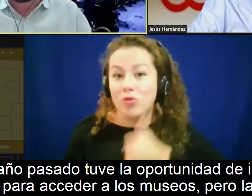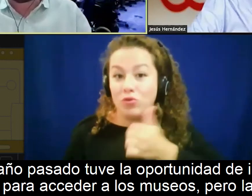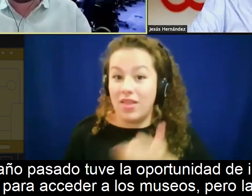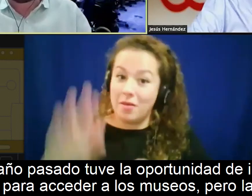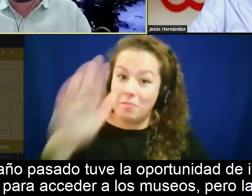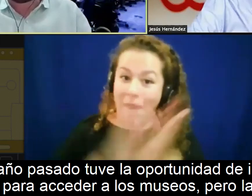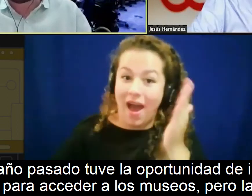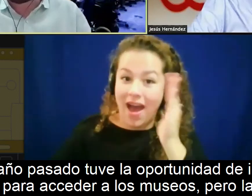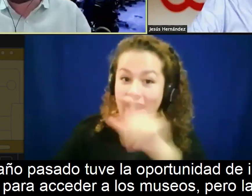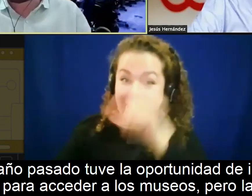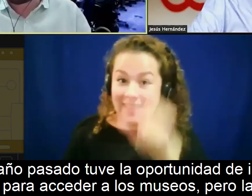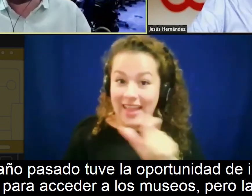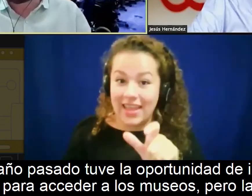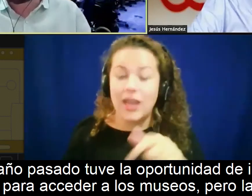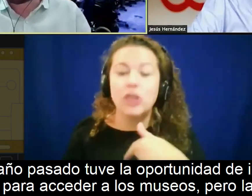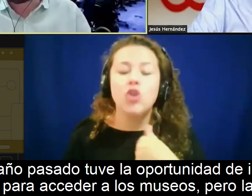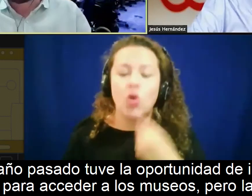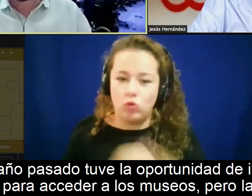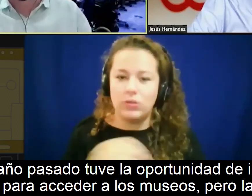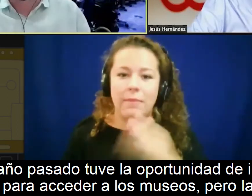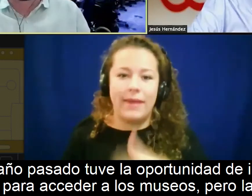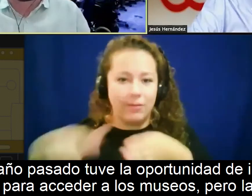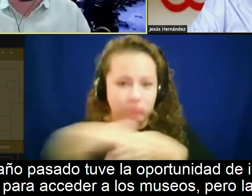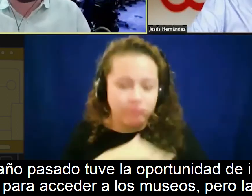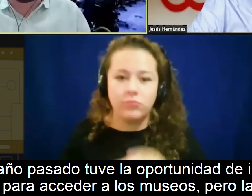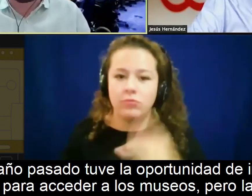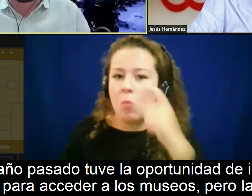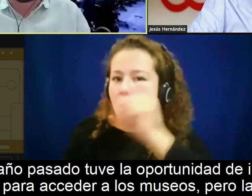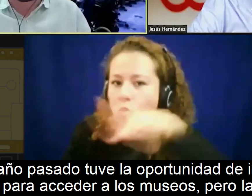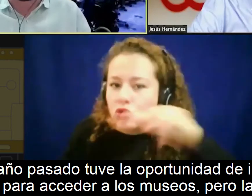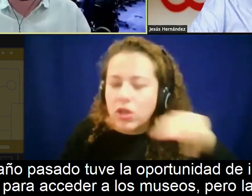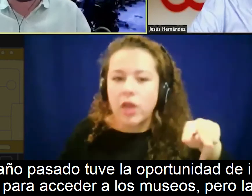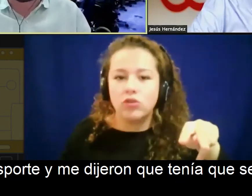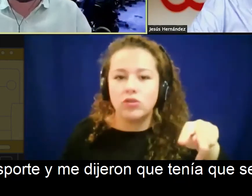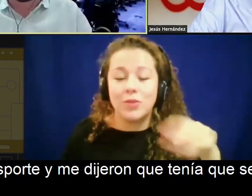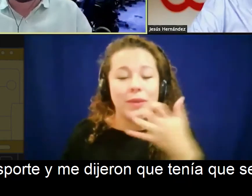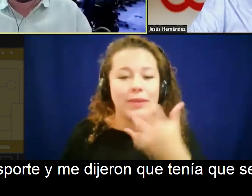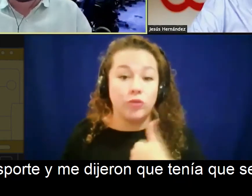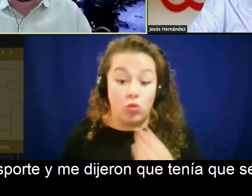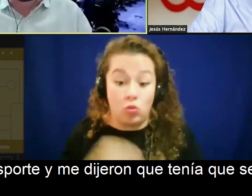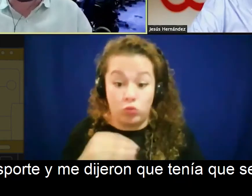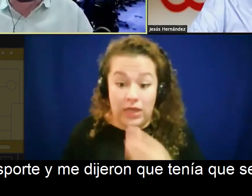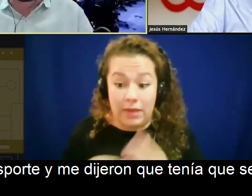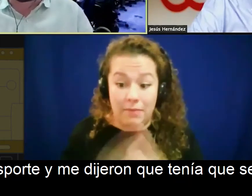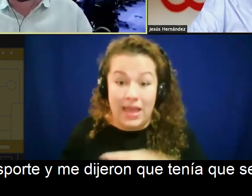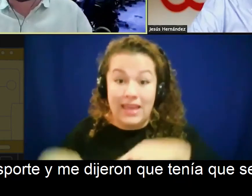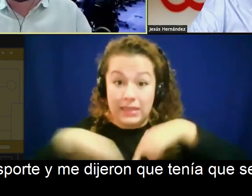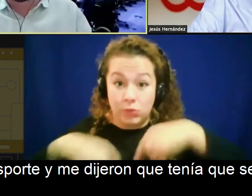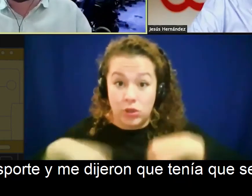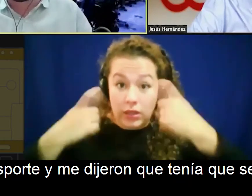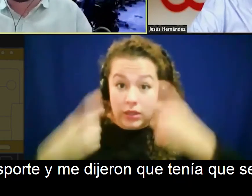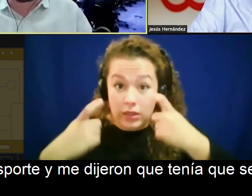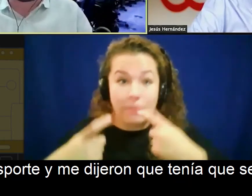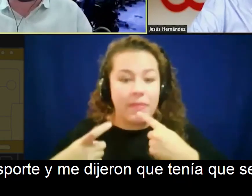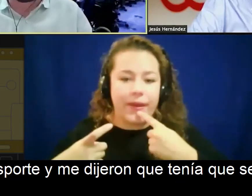y la utilicé para acceder a los museos, pero por ejemplo la intenté utilizar para el transporte y no me la aceptaron,